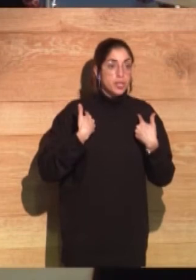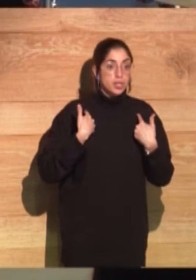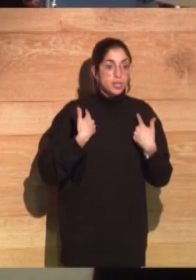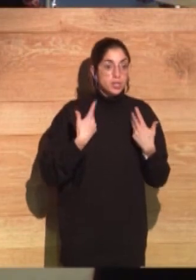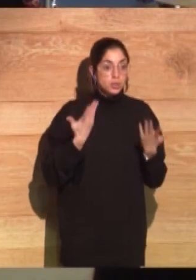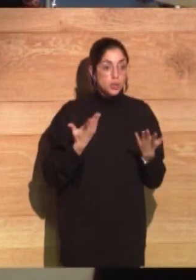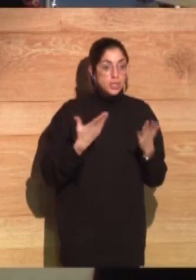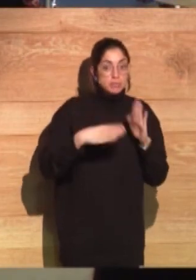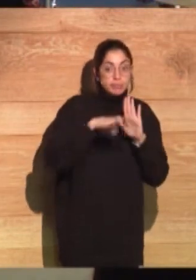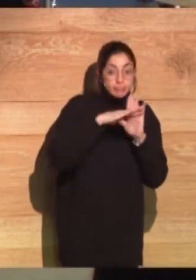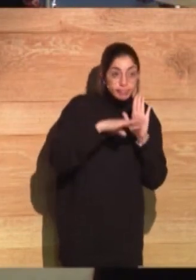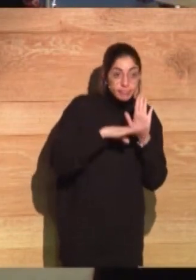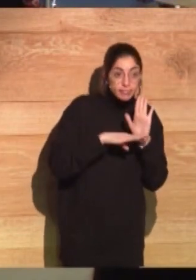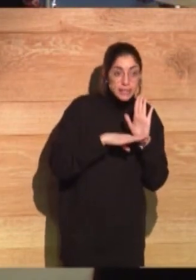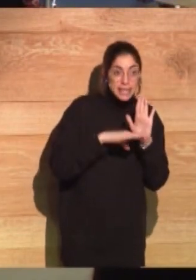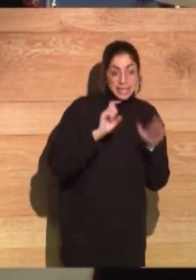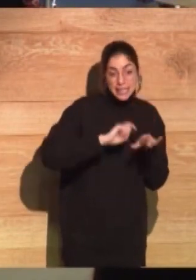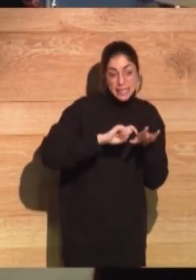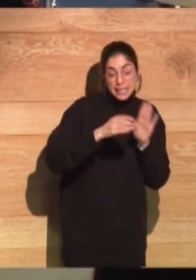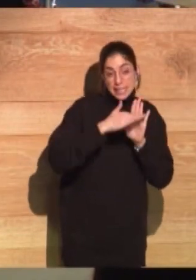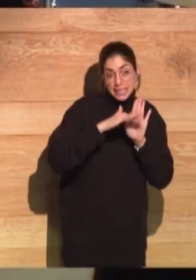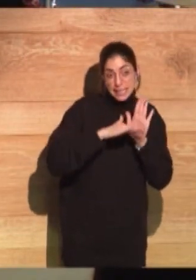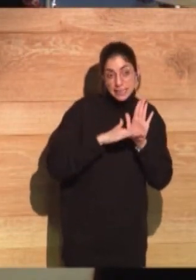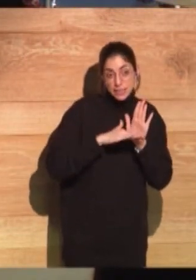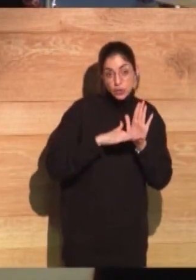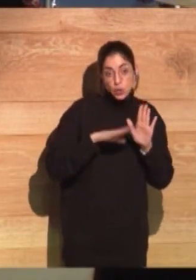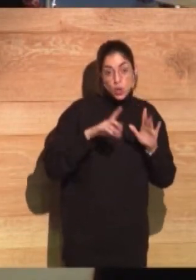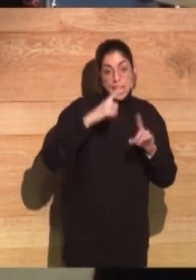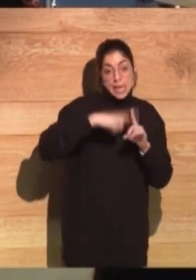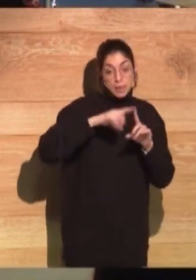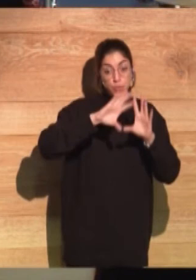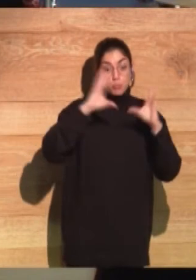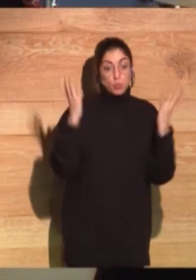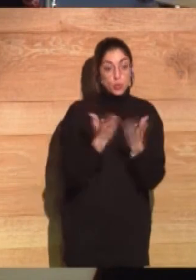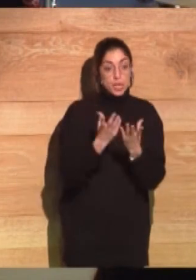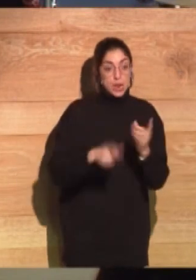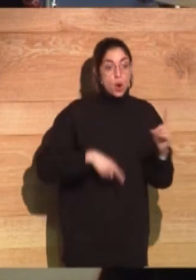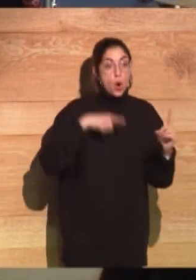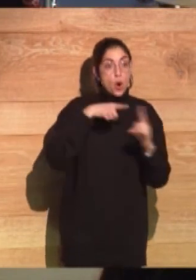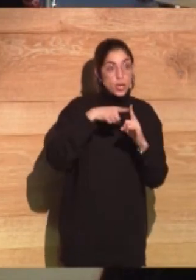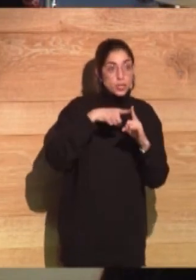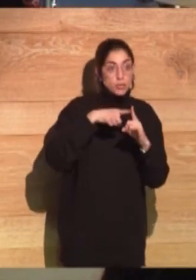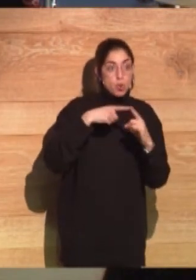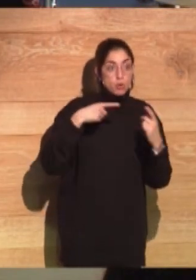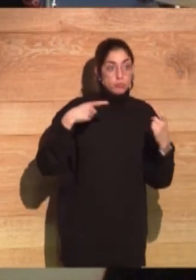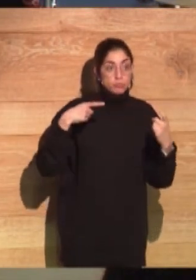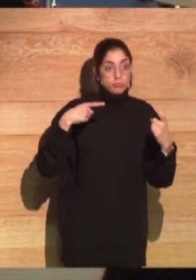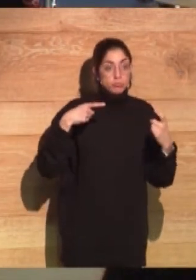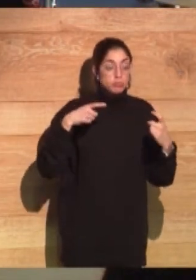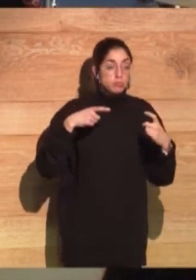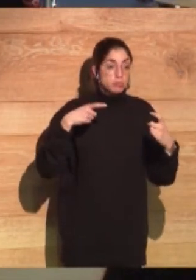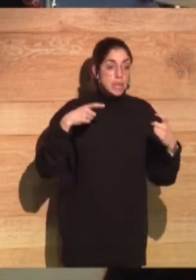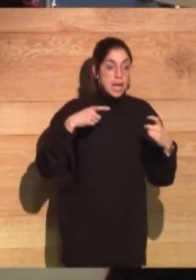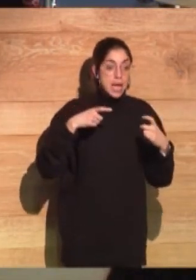cláusula tendría que poner el mundo, a nivel mundial, los gobiernos, para castigar duramente a la gente